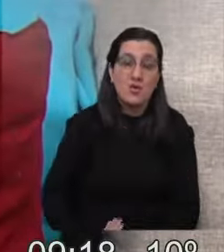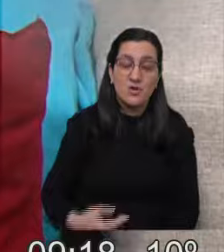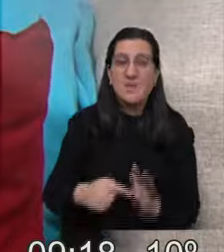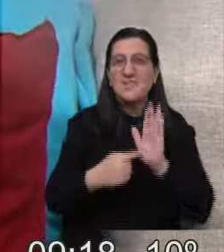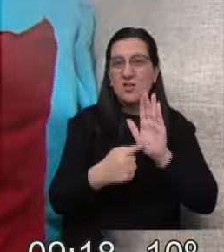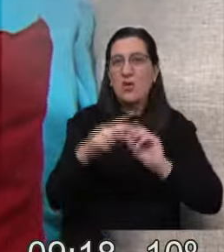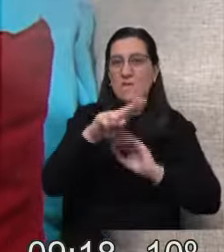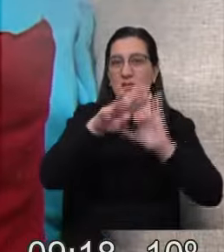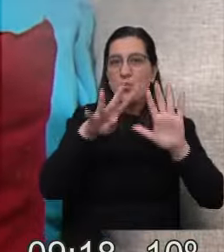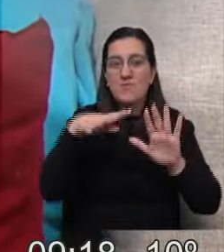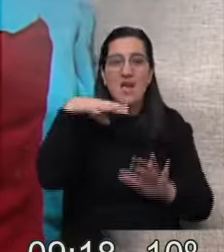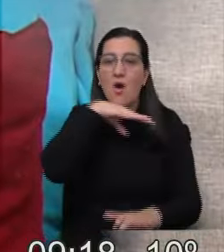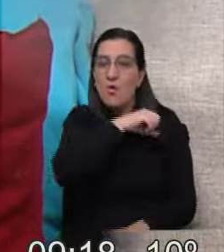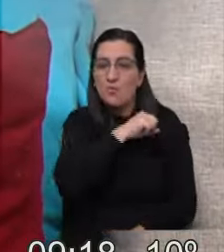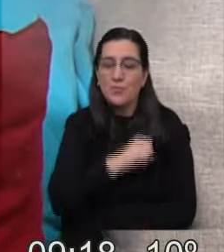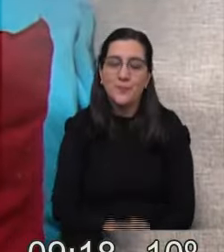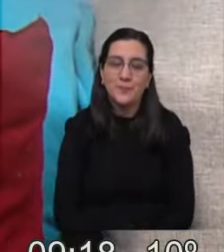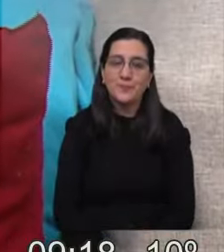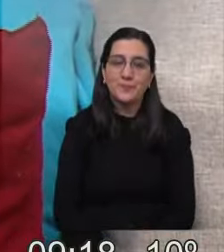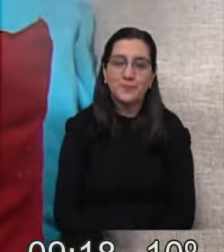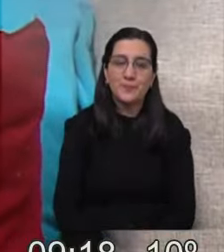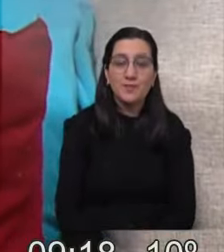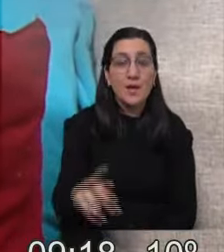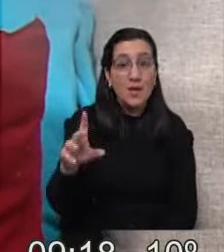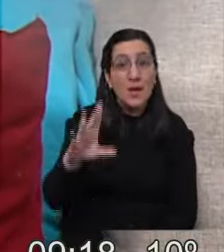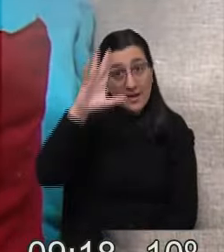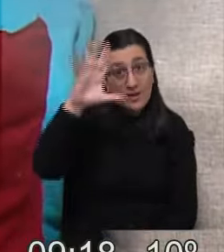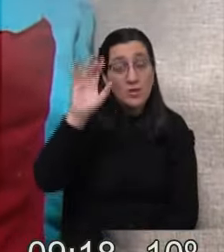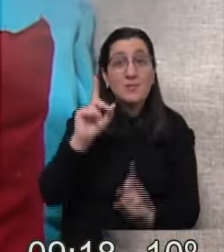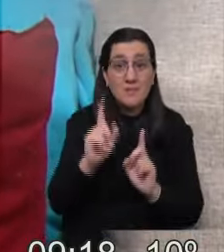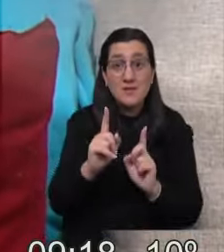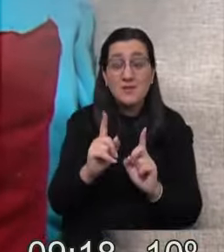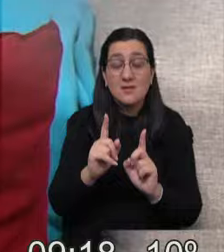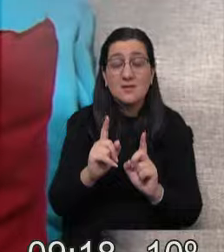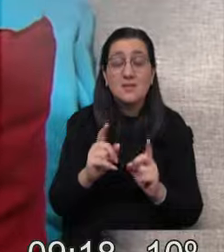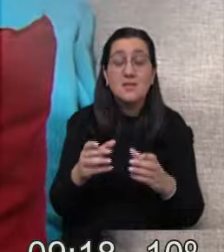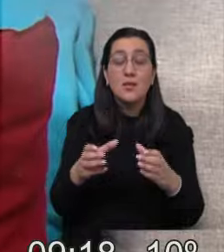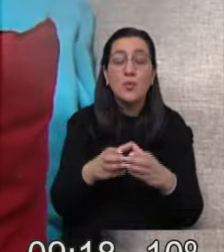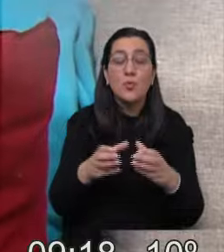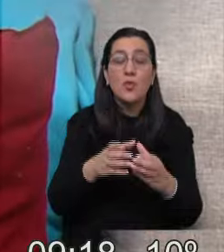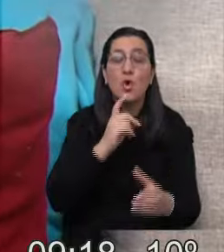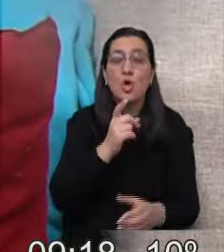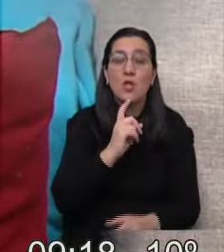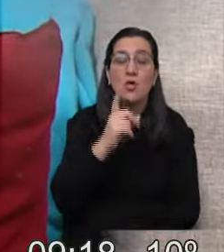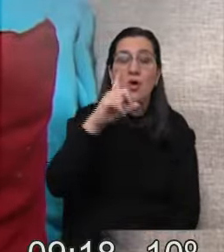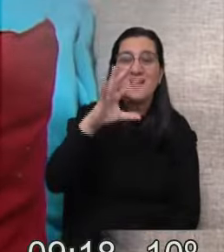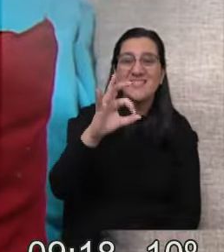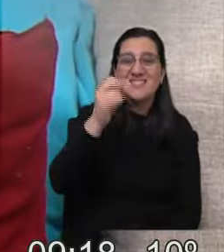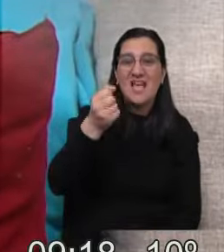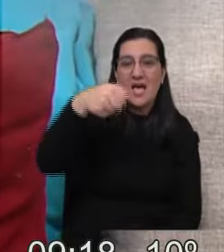que que ahí se hizo una unificación. Recordamos que también es del Partido Colorado Diego Sanjurjo, el asesor de